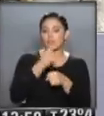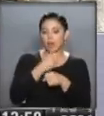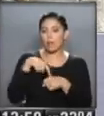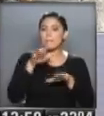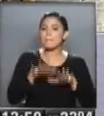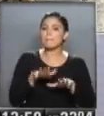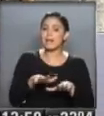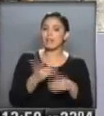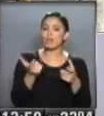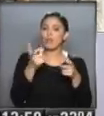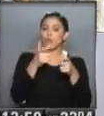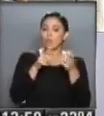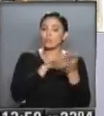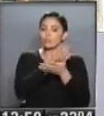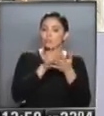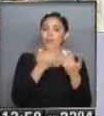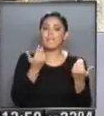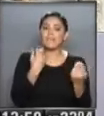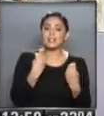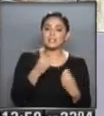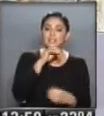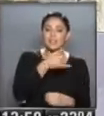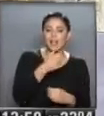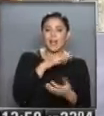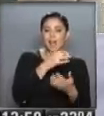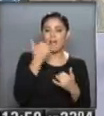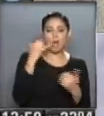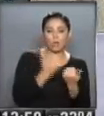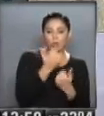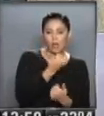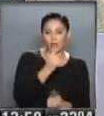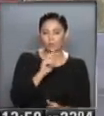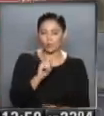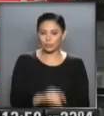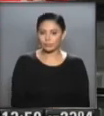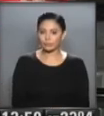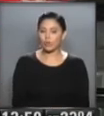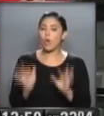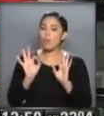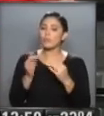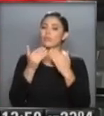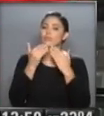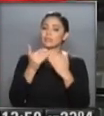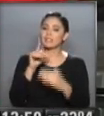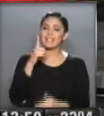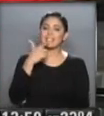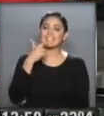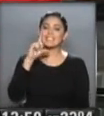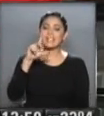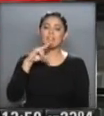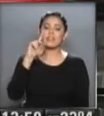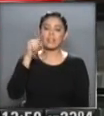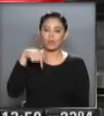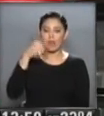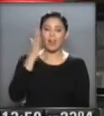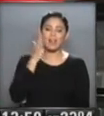espera de la finalización de este encuentro y ver qué sucede finalmente, si hay acuerdo. Completo informe, Silvia Fernández. El trabajo sigue en vivo. Por supuesto, durante